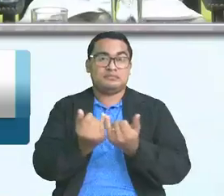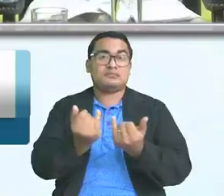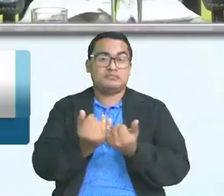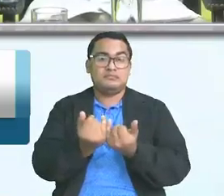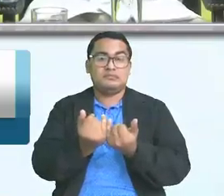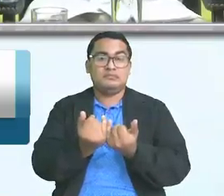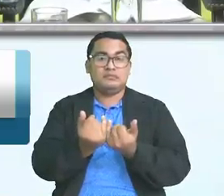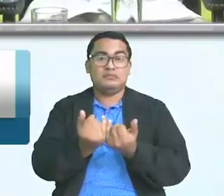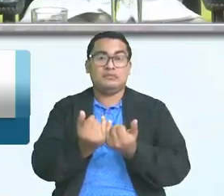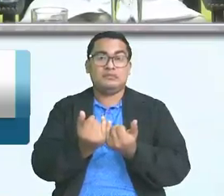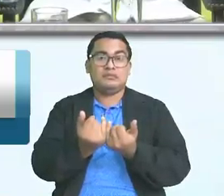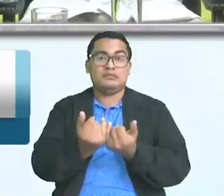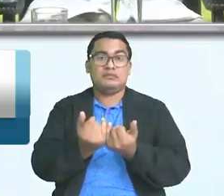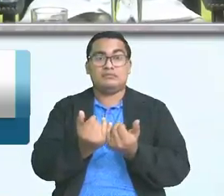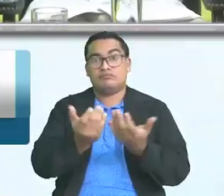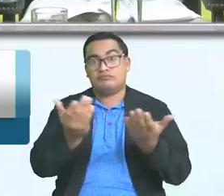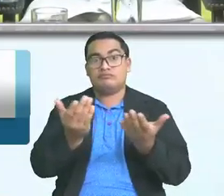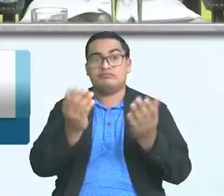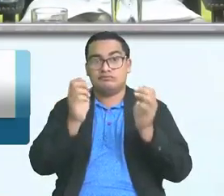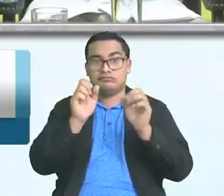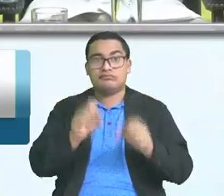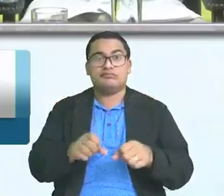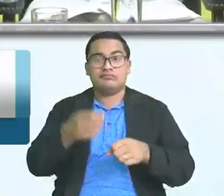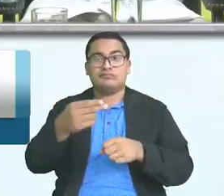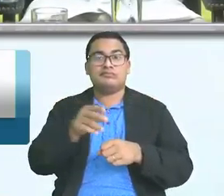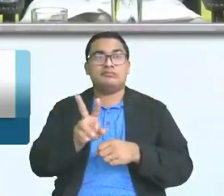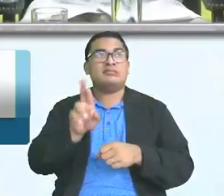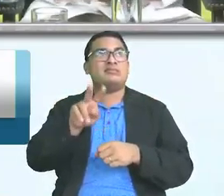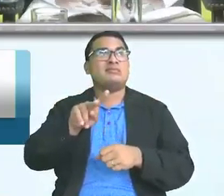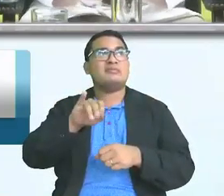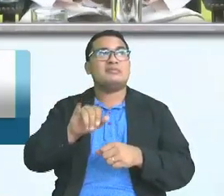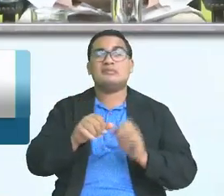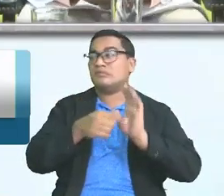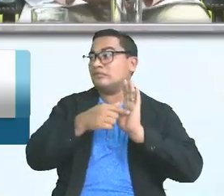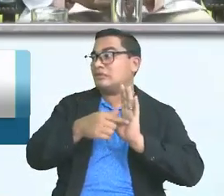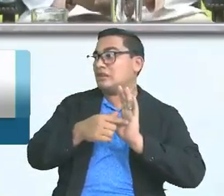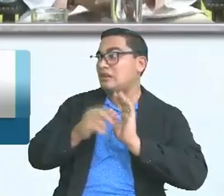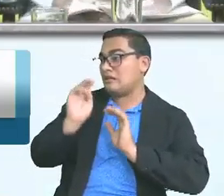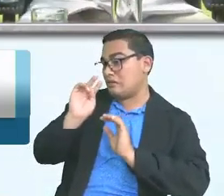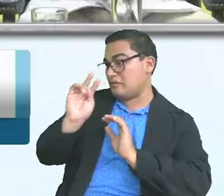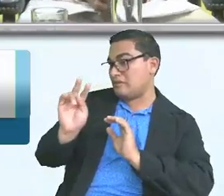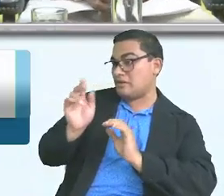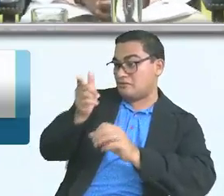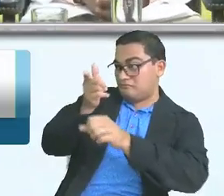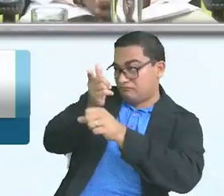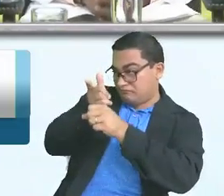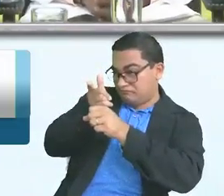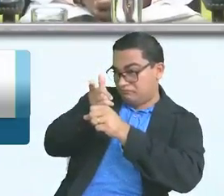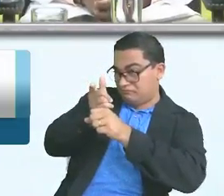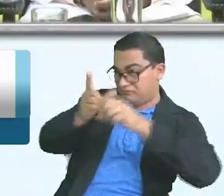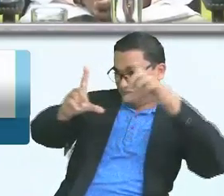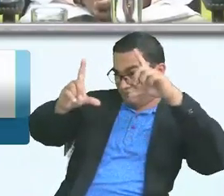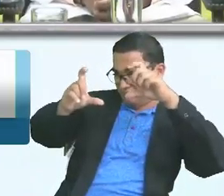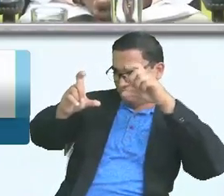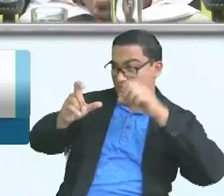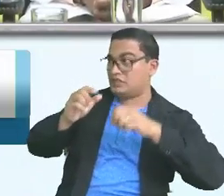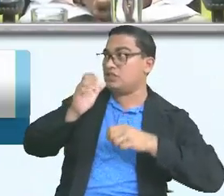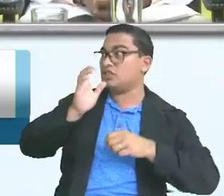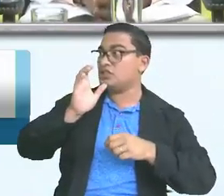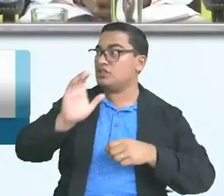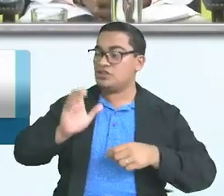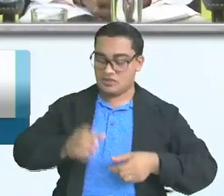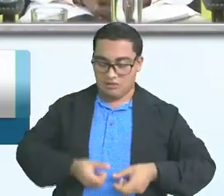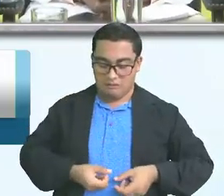de la pancita, o líquido, y ahí es donde se mira la hernia. En el caso de esa imagen que estamos viendo, que el niño tiene inflamado el ombligo, hay